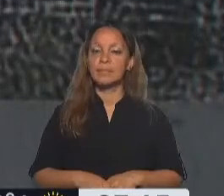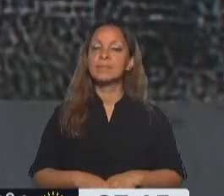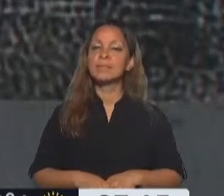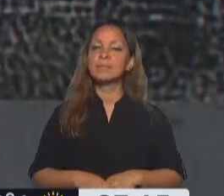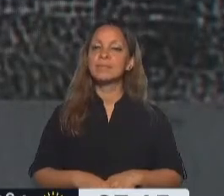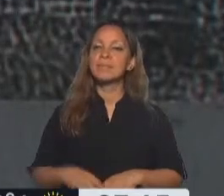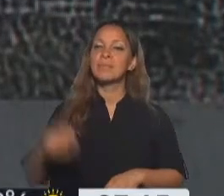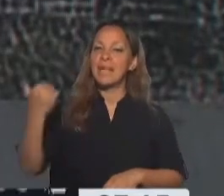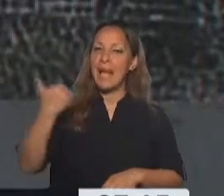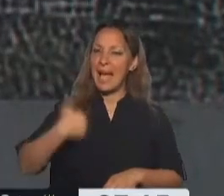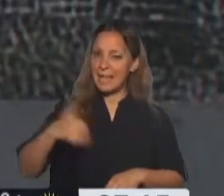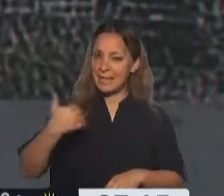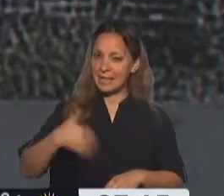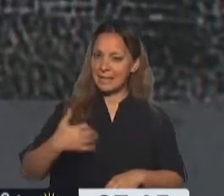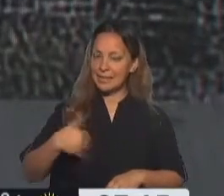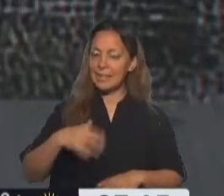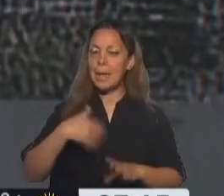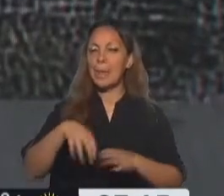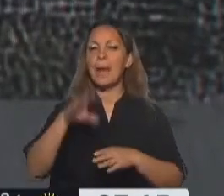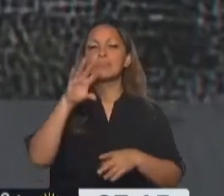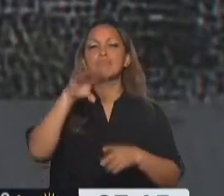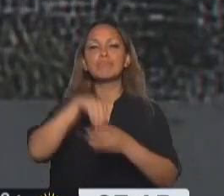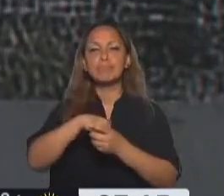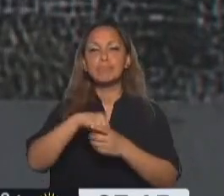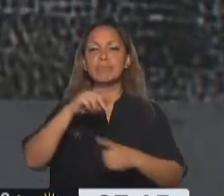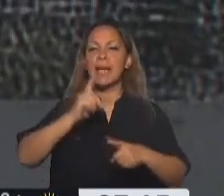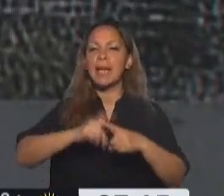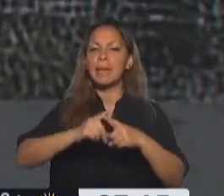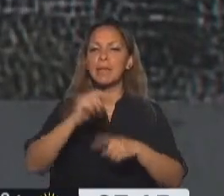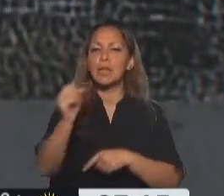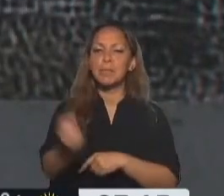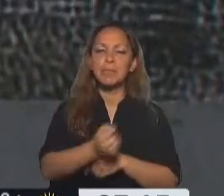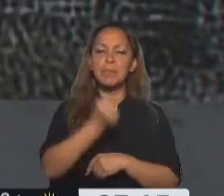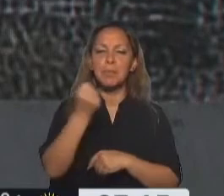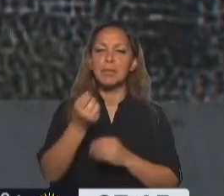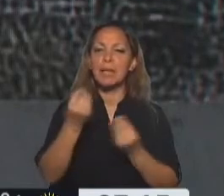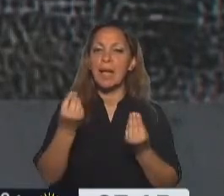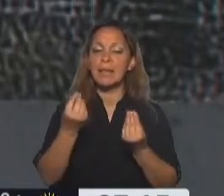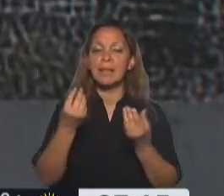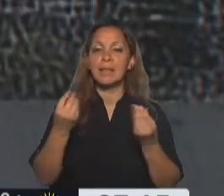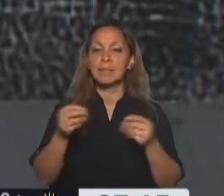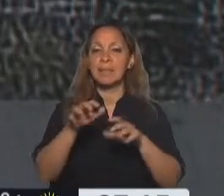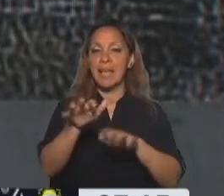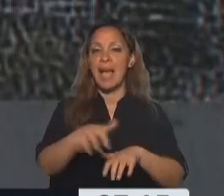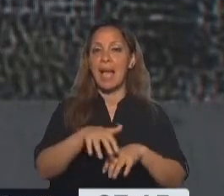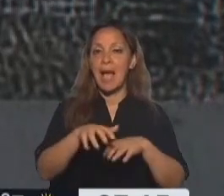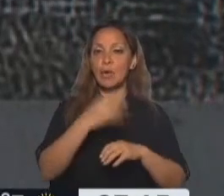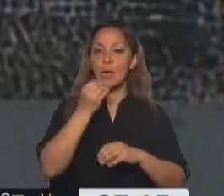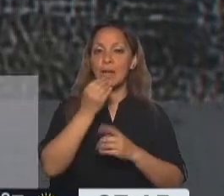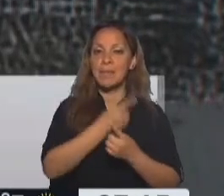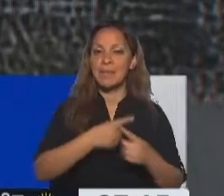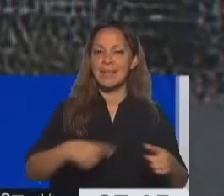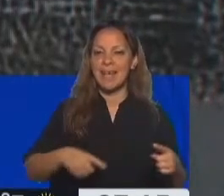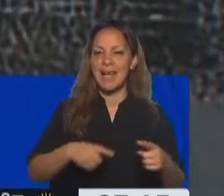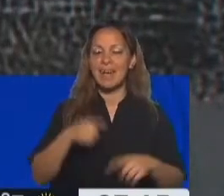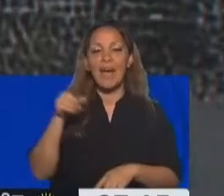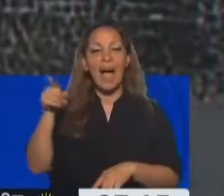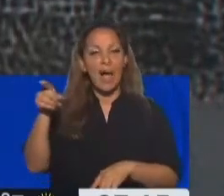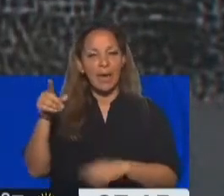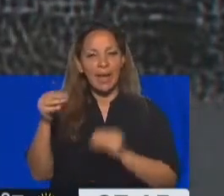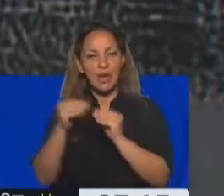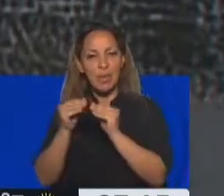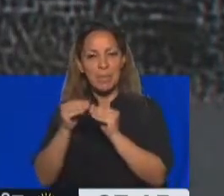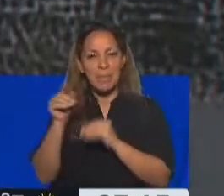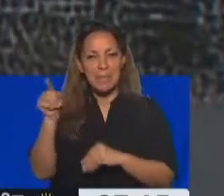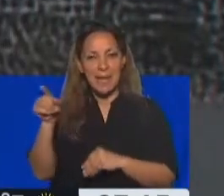Argentina va a participar de un evento internacional importantísimo para el sector agroalimentario y Daniela villaro de Canal 12 de trenel laen ya nos